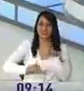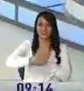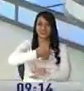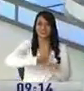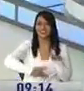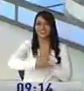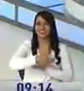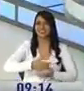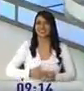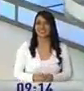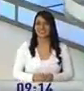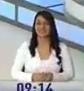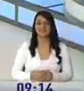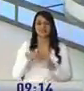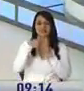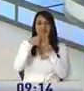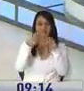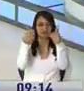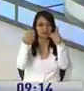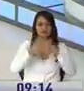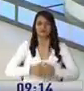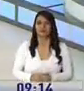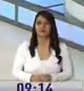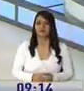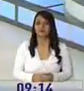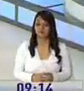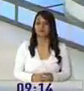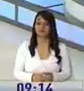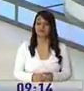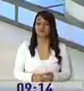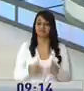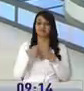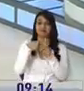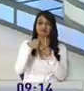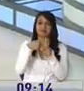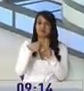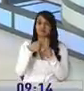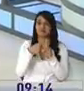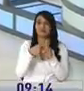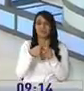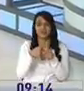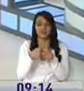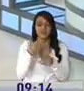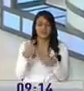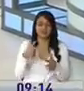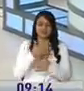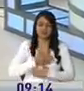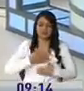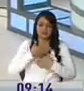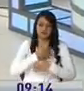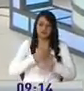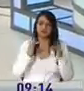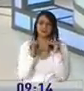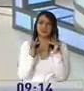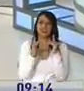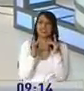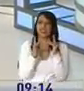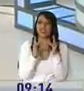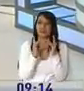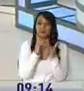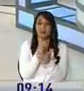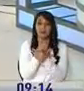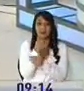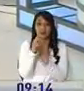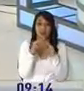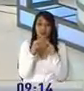Violeta Todas las energías buenas también no muy bien todas las buenas energías no hemos hemos disfrutado este contacto hemos conocido acerca de la